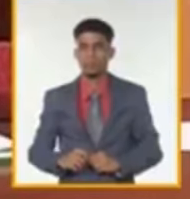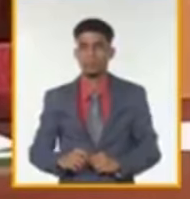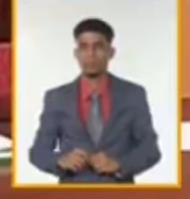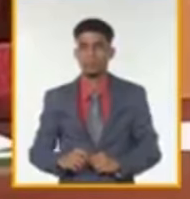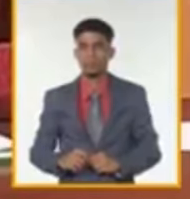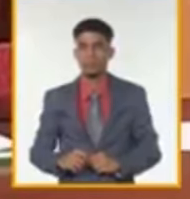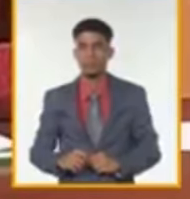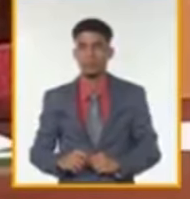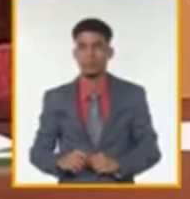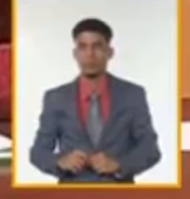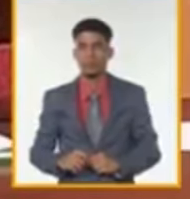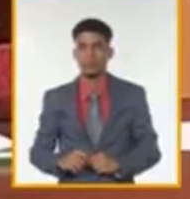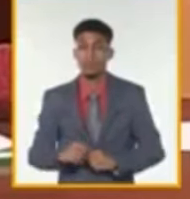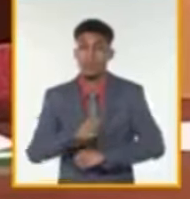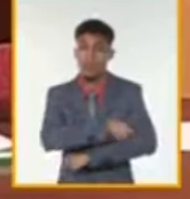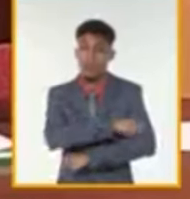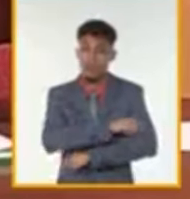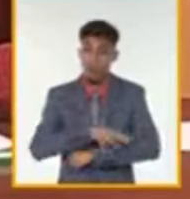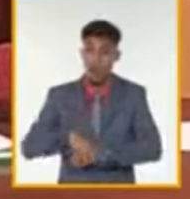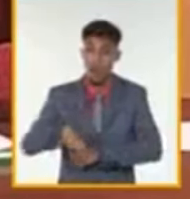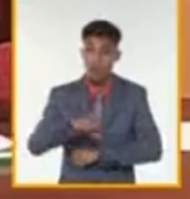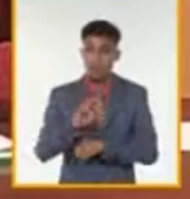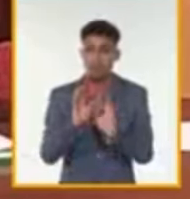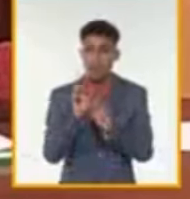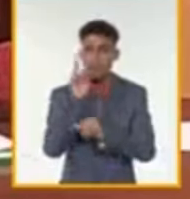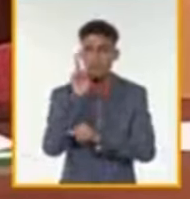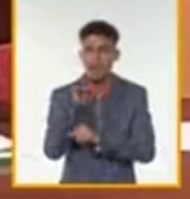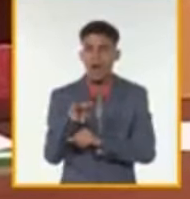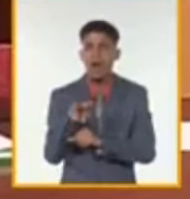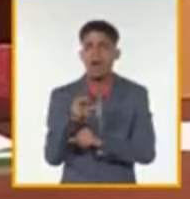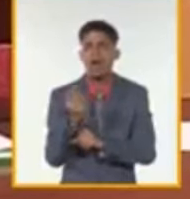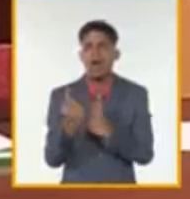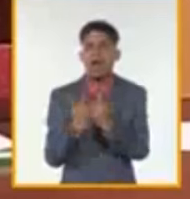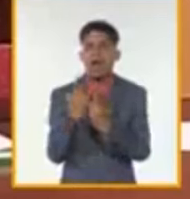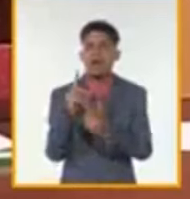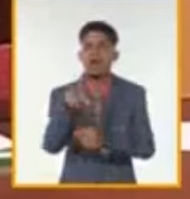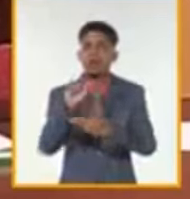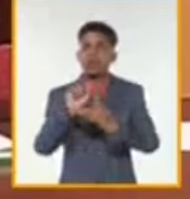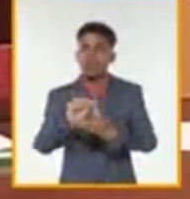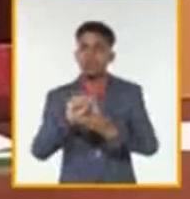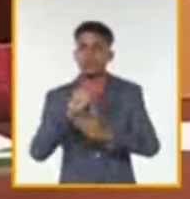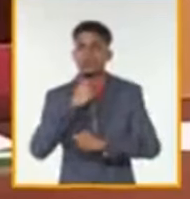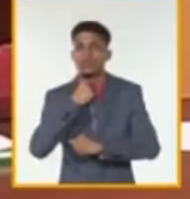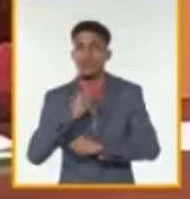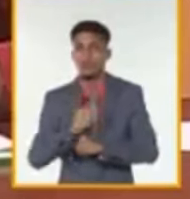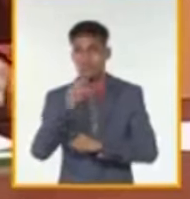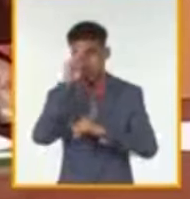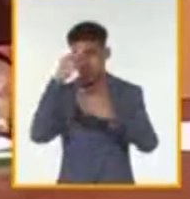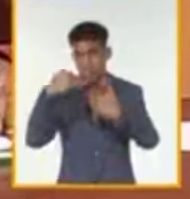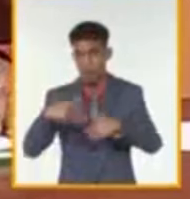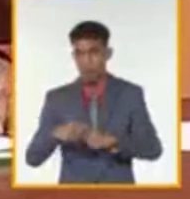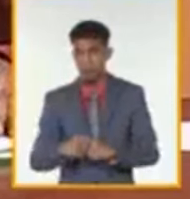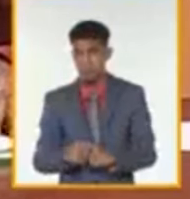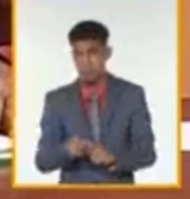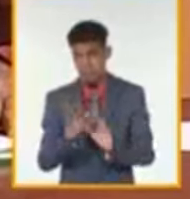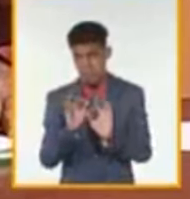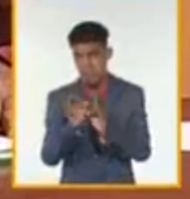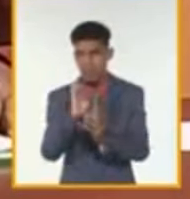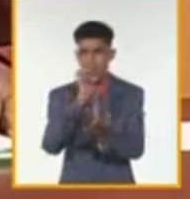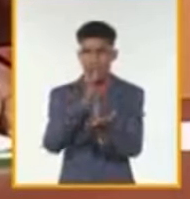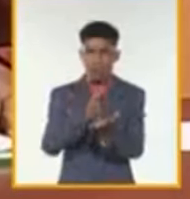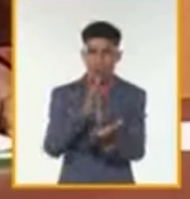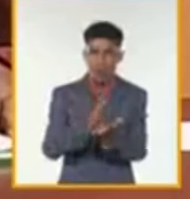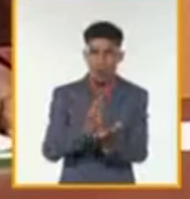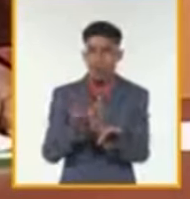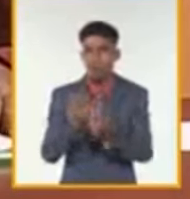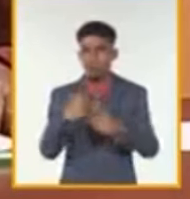tiene que ver con todo el tema constructivo de inauguración de nuevos servicio que nosotros hemos estado trabajando también a partir de de del diseño